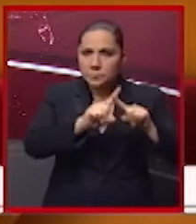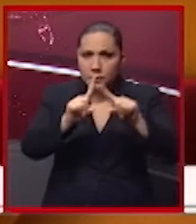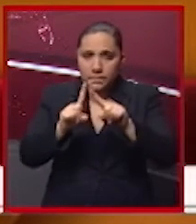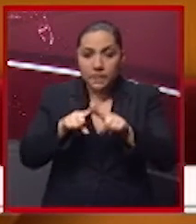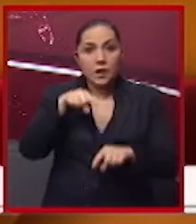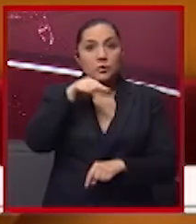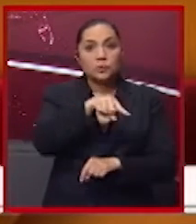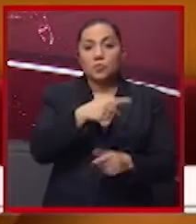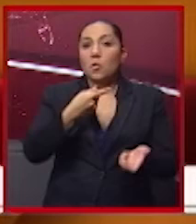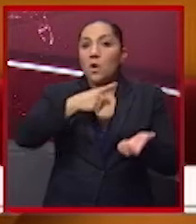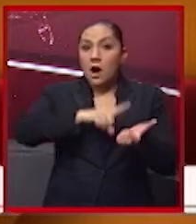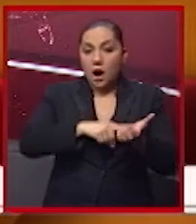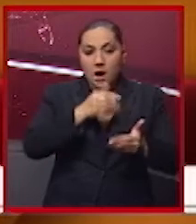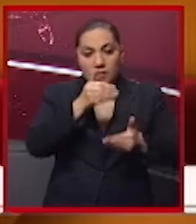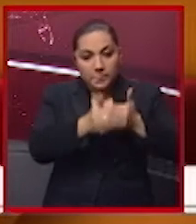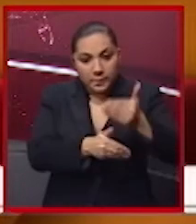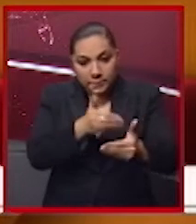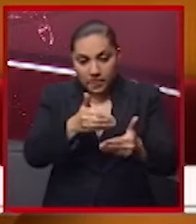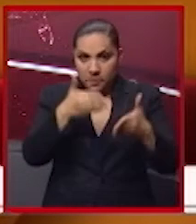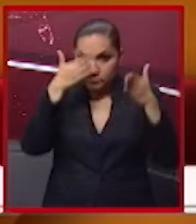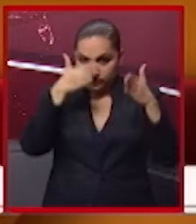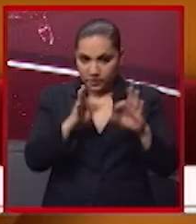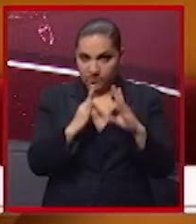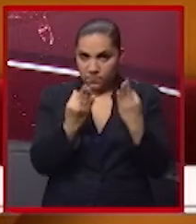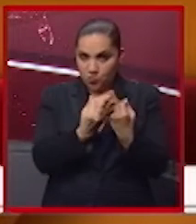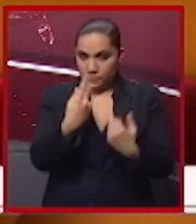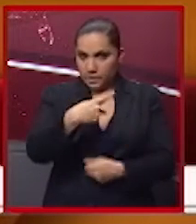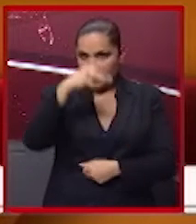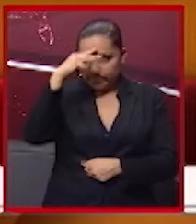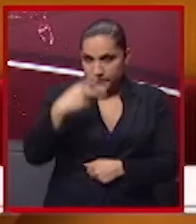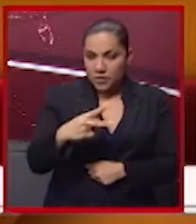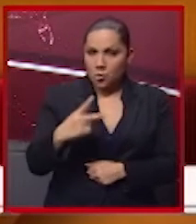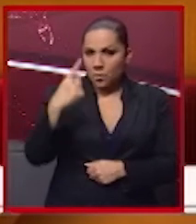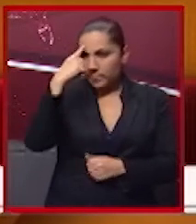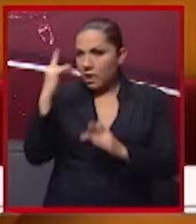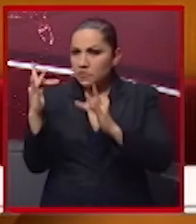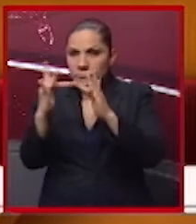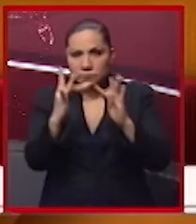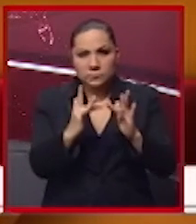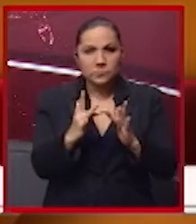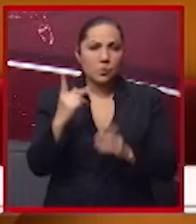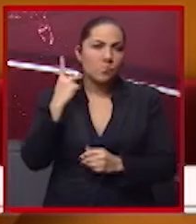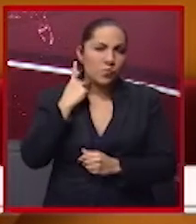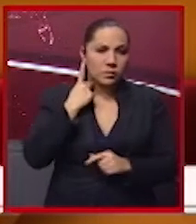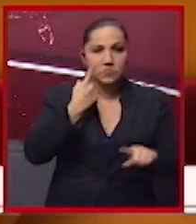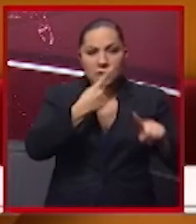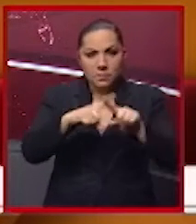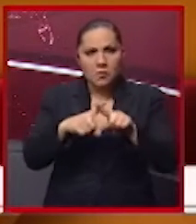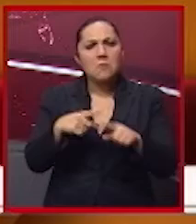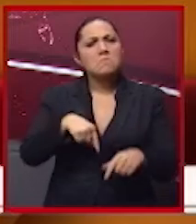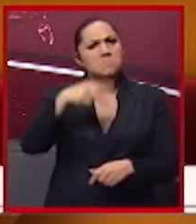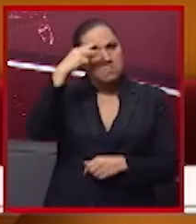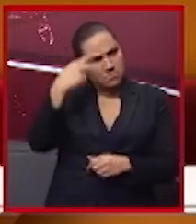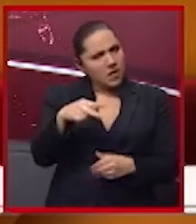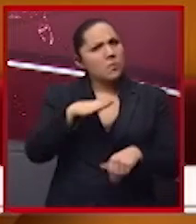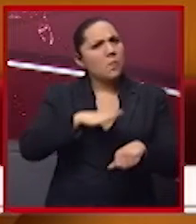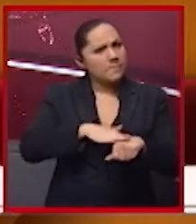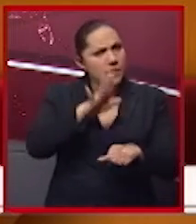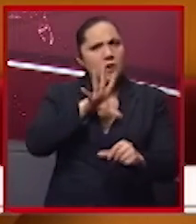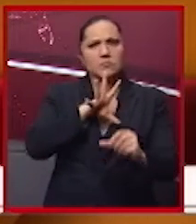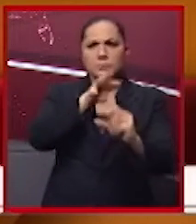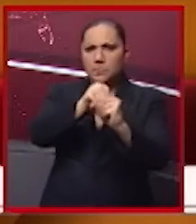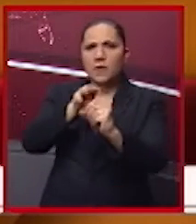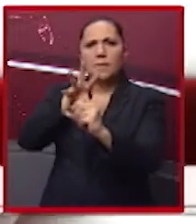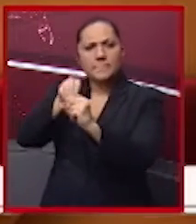el prestigio de la diplomacia mexicana ha sido cada vez más constructivo, más participativo y protagónico en el